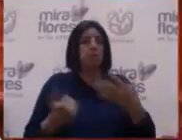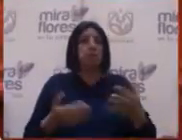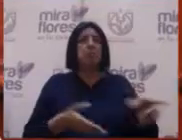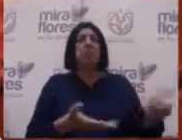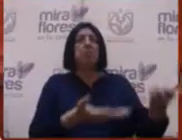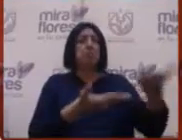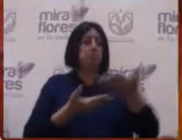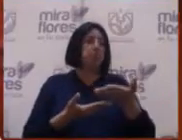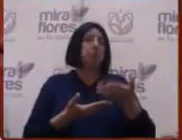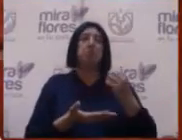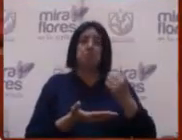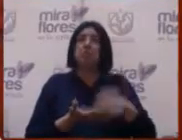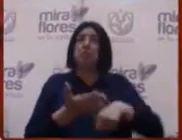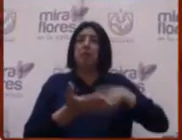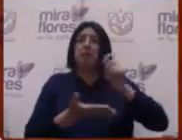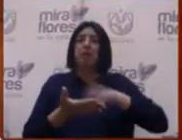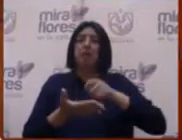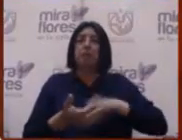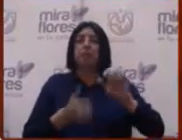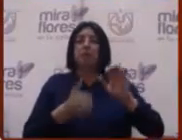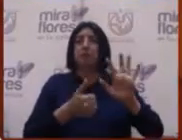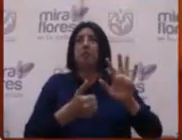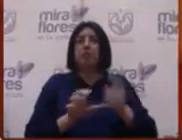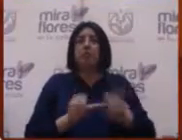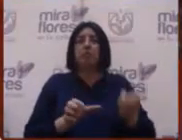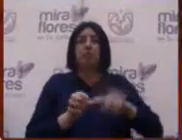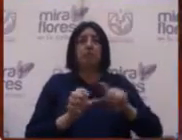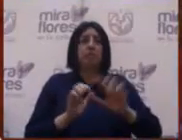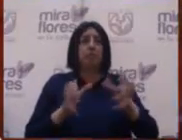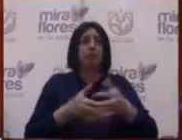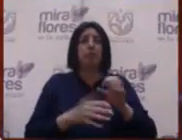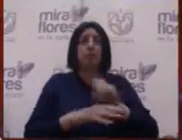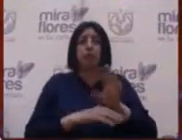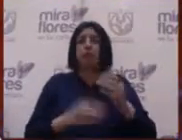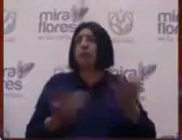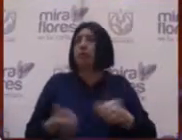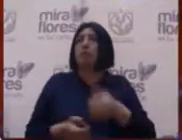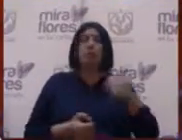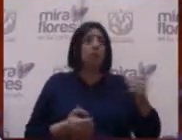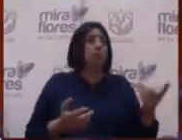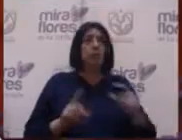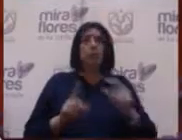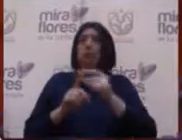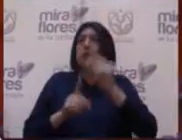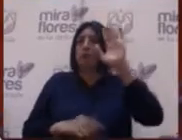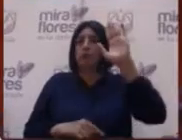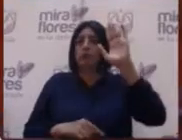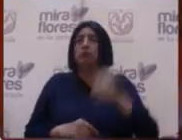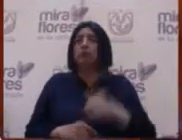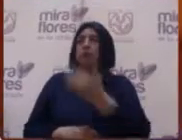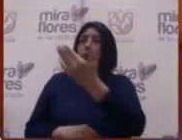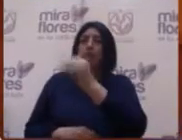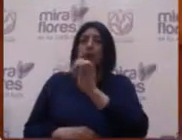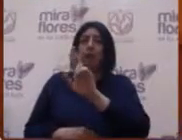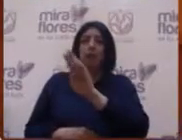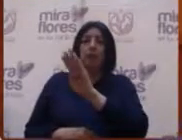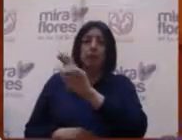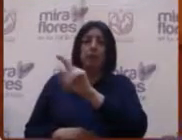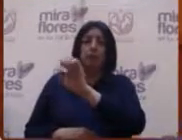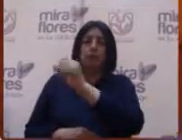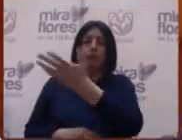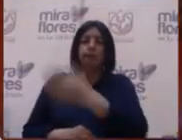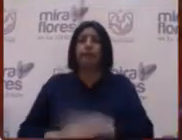con un dictamen con la firma de 6 de los miembros del Consejo. No sé si hay alguna otra intervención. Señor Albertis, tiene usted el uso de la